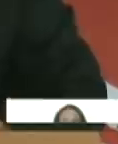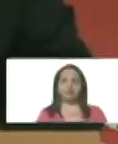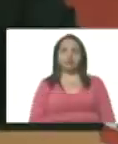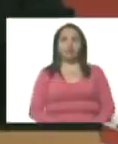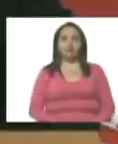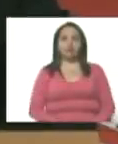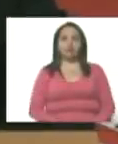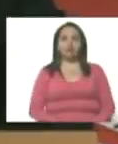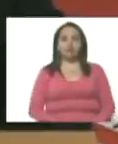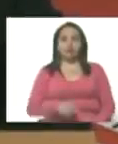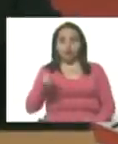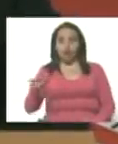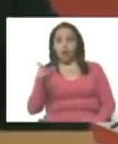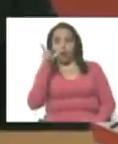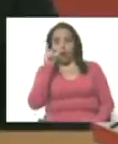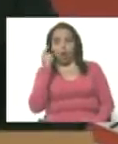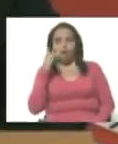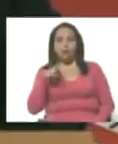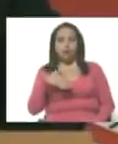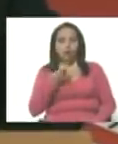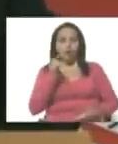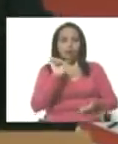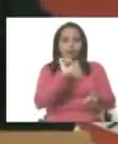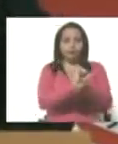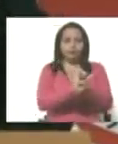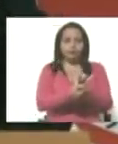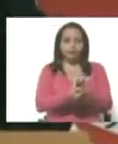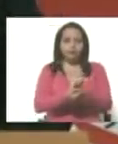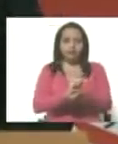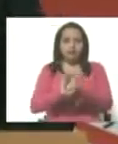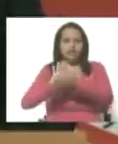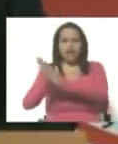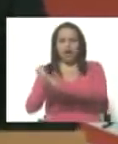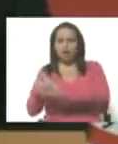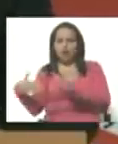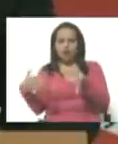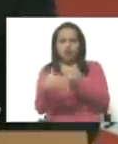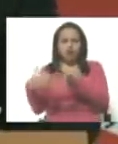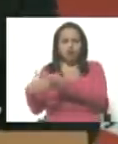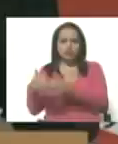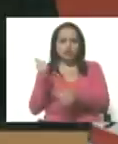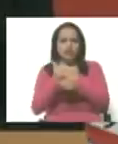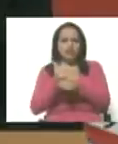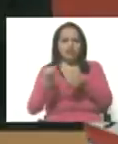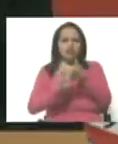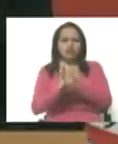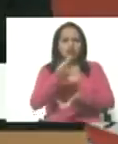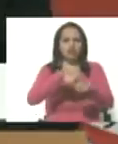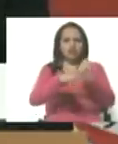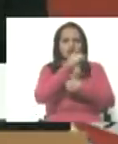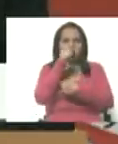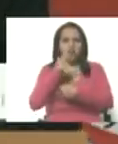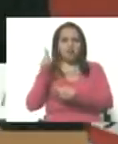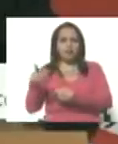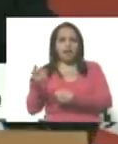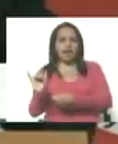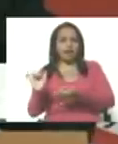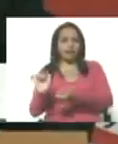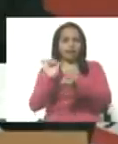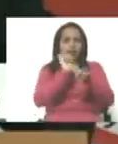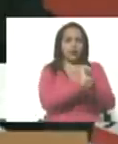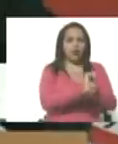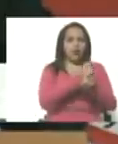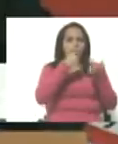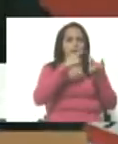Gallego Sala, jefe del cartel. Y también tenemos detenido a Tomás Salvador Mesina